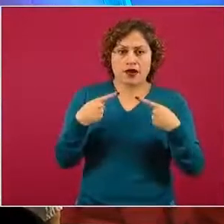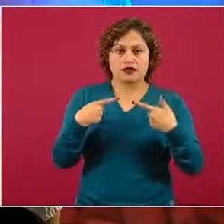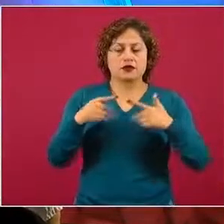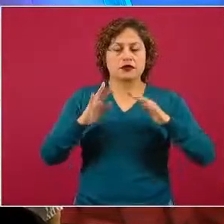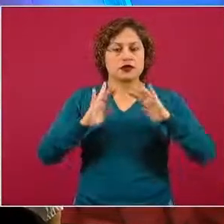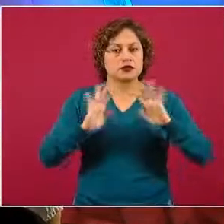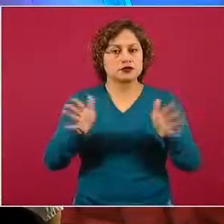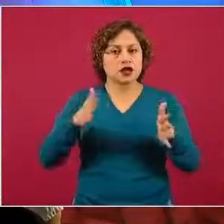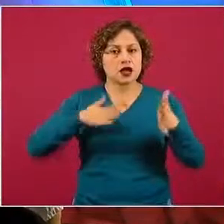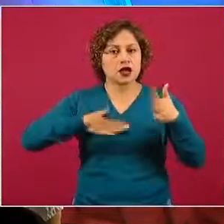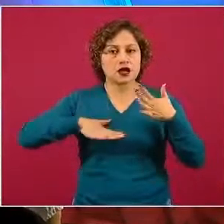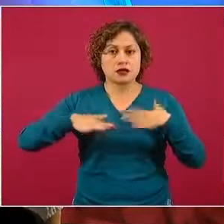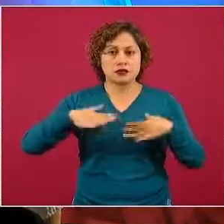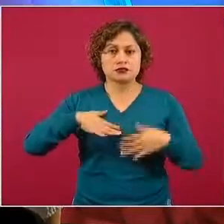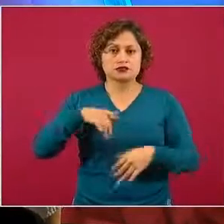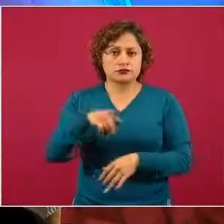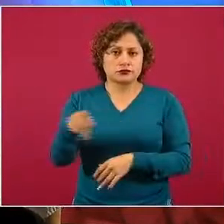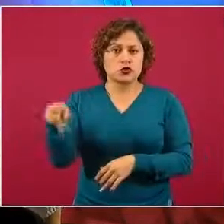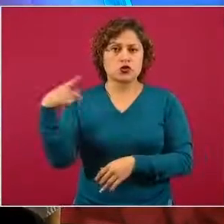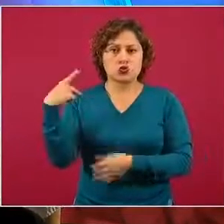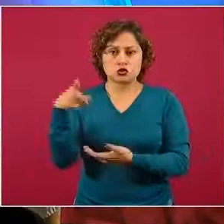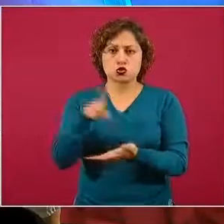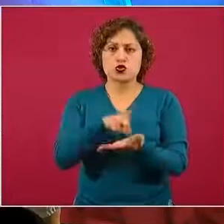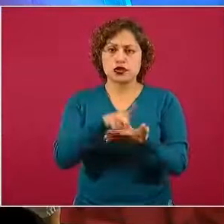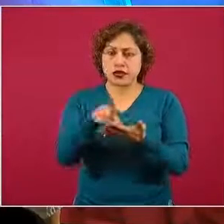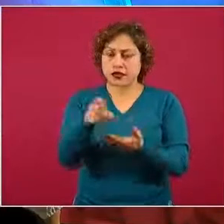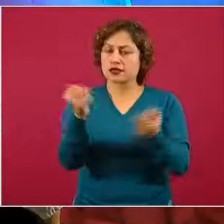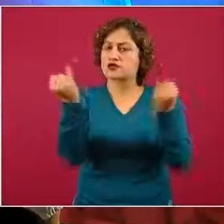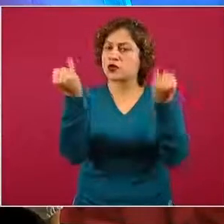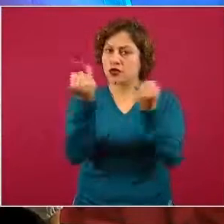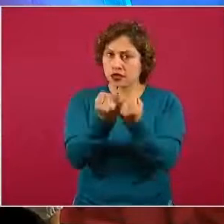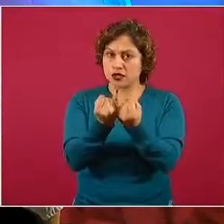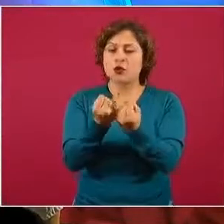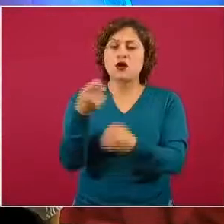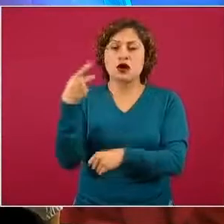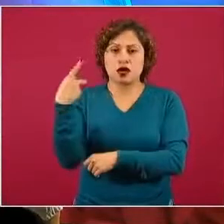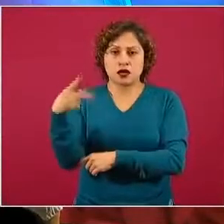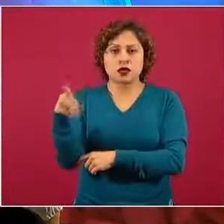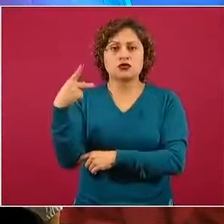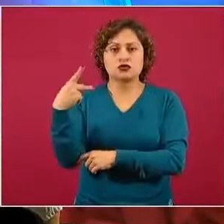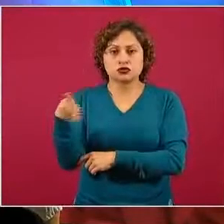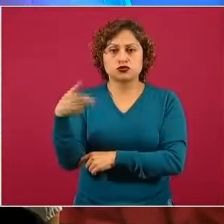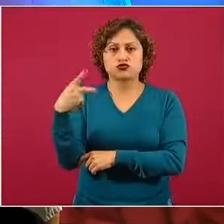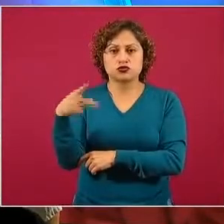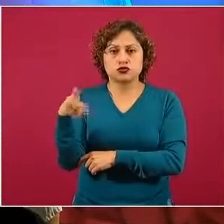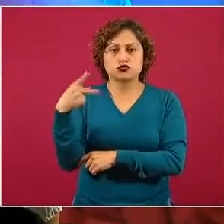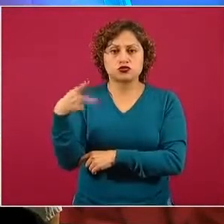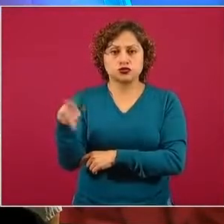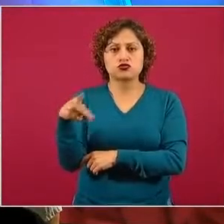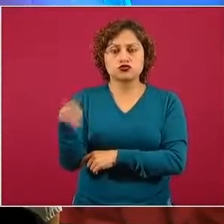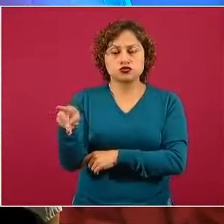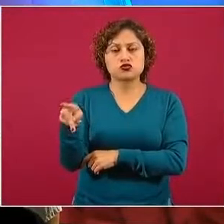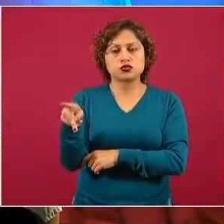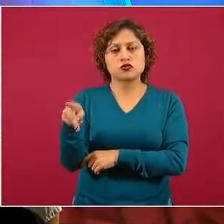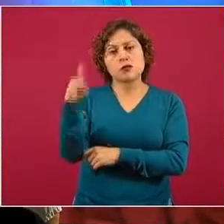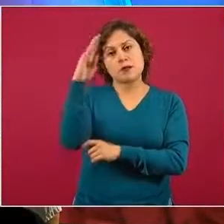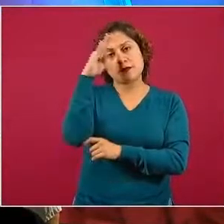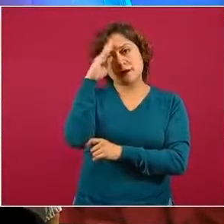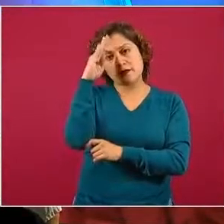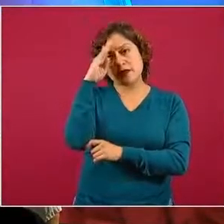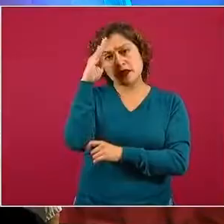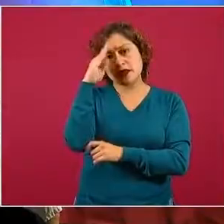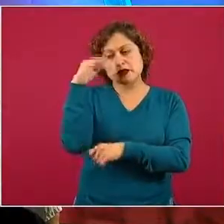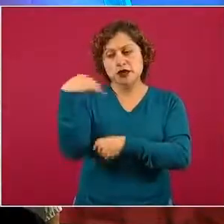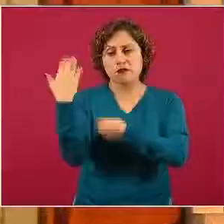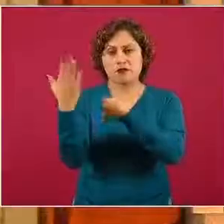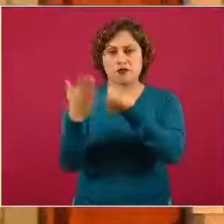tienen también la expectativa de poder en estas siguientes días y semanas poder pasar algunos días